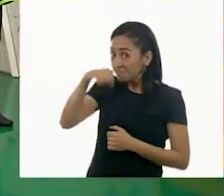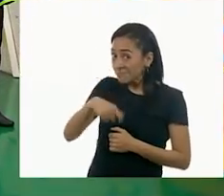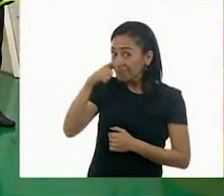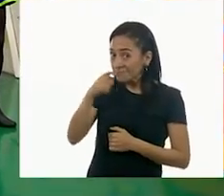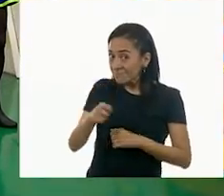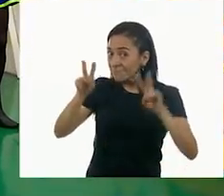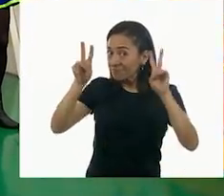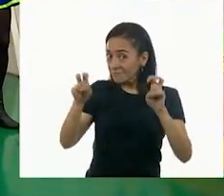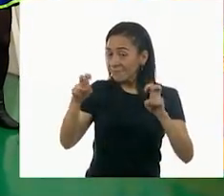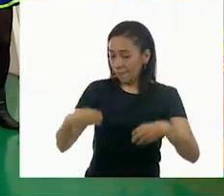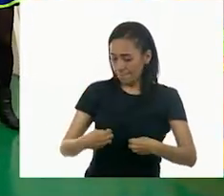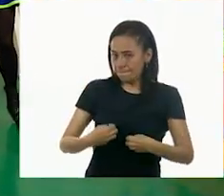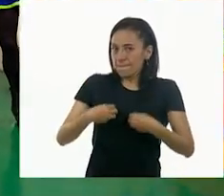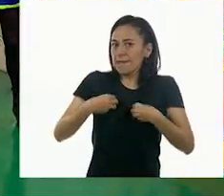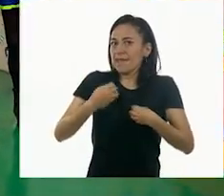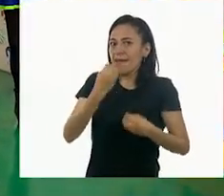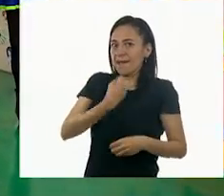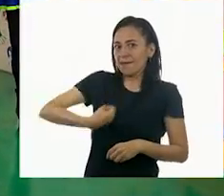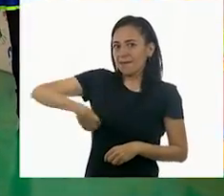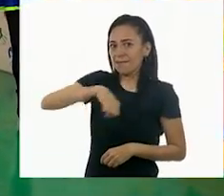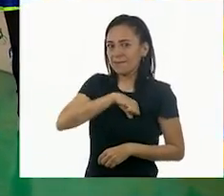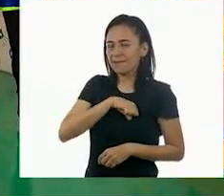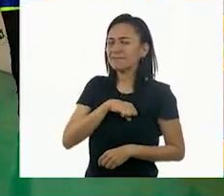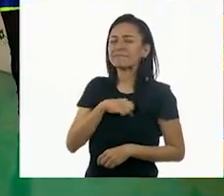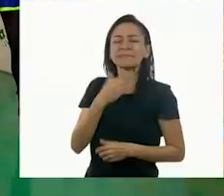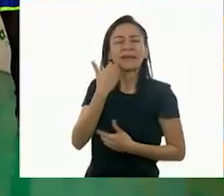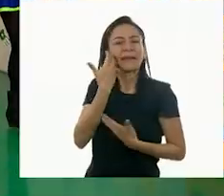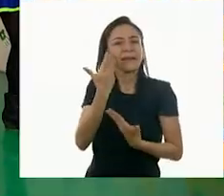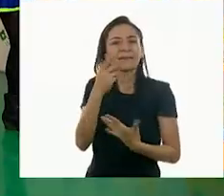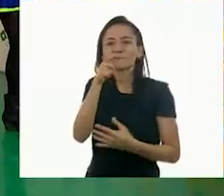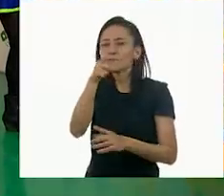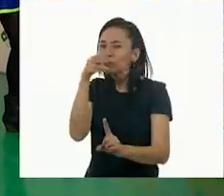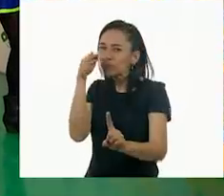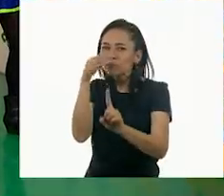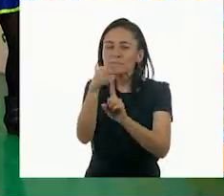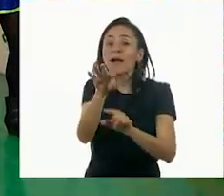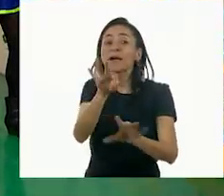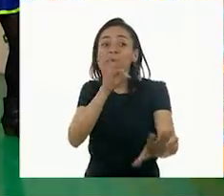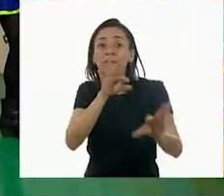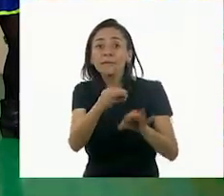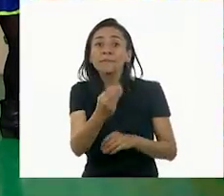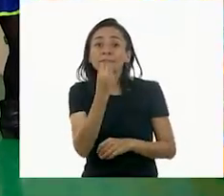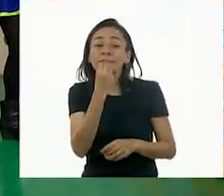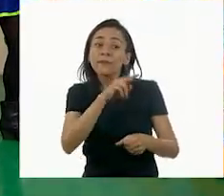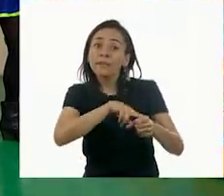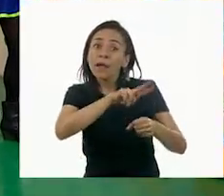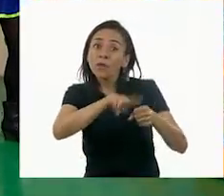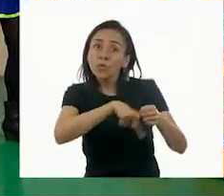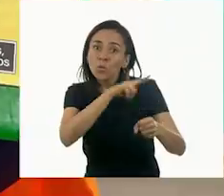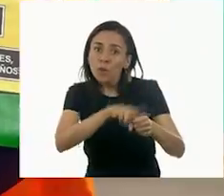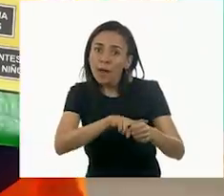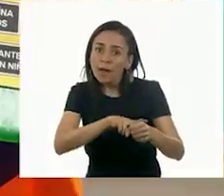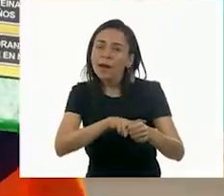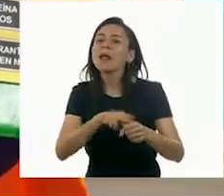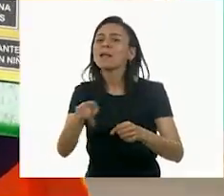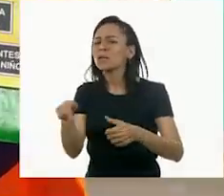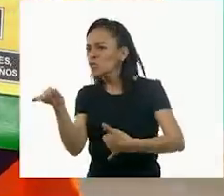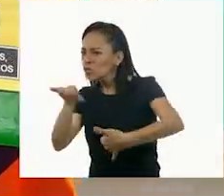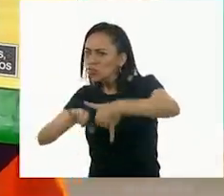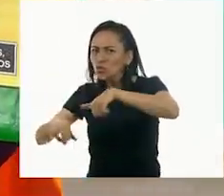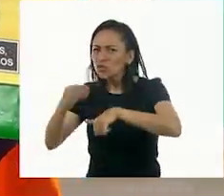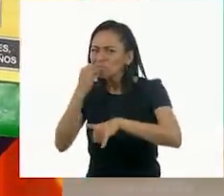que prefieras los alimentos naturales en vez de los procesados. Últimamente han salido